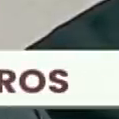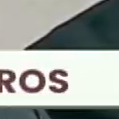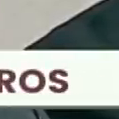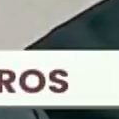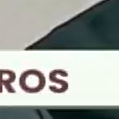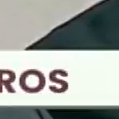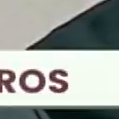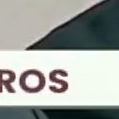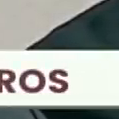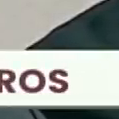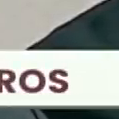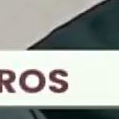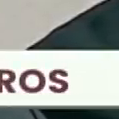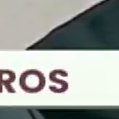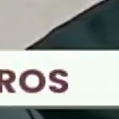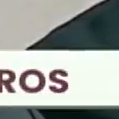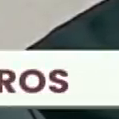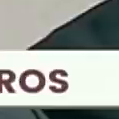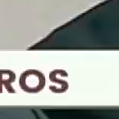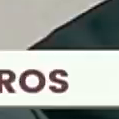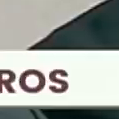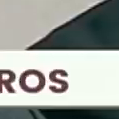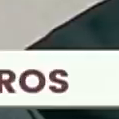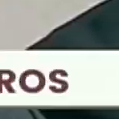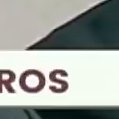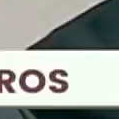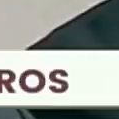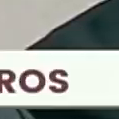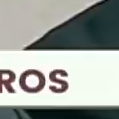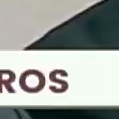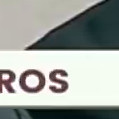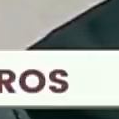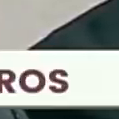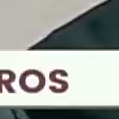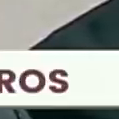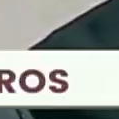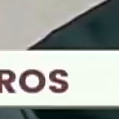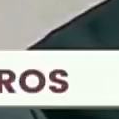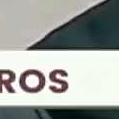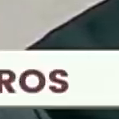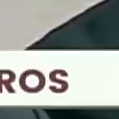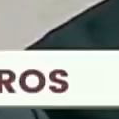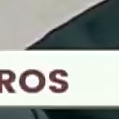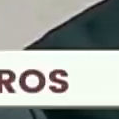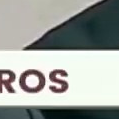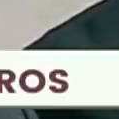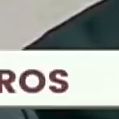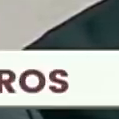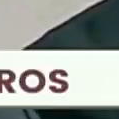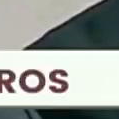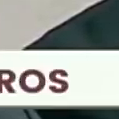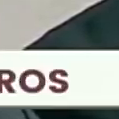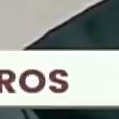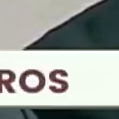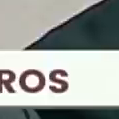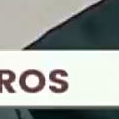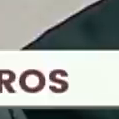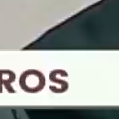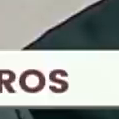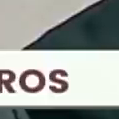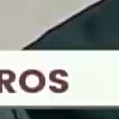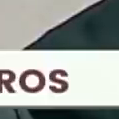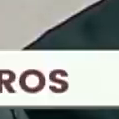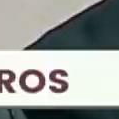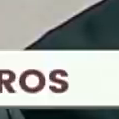presidente, la mención en el Plan de la Patria del objetivo relativo a la descolonización, que es materia pendiente